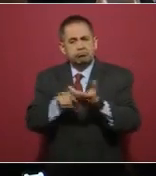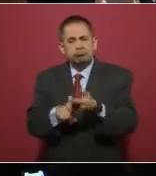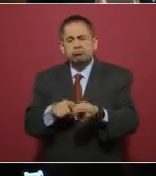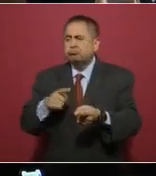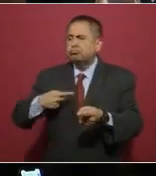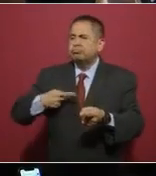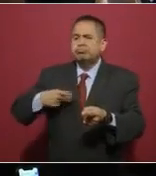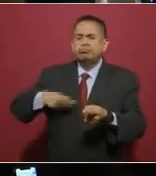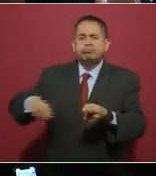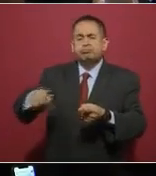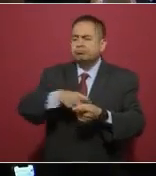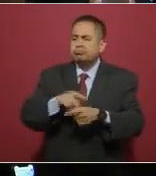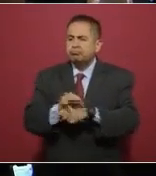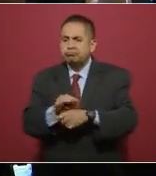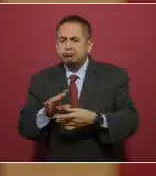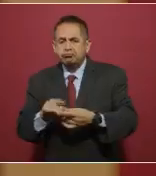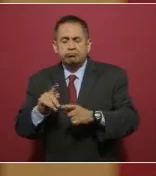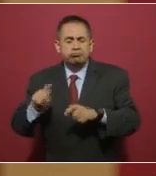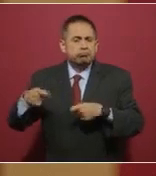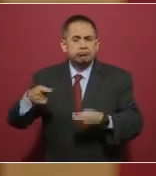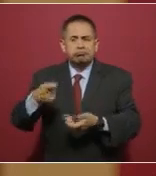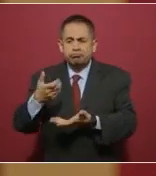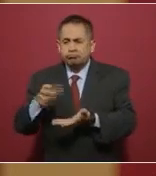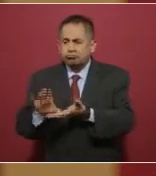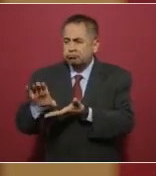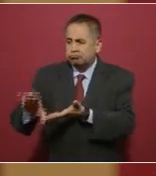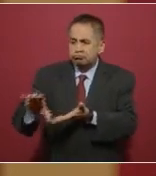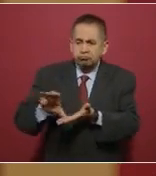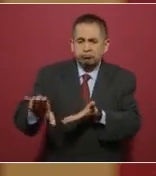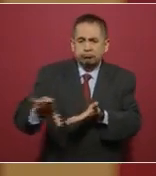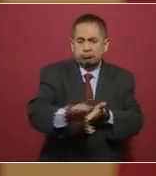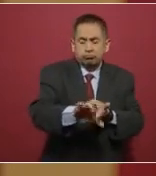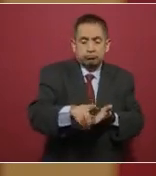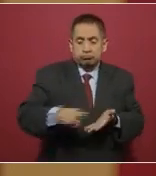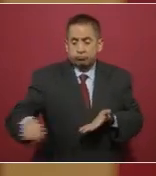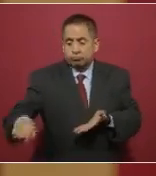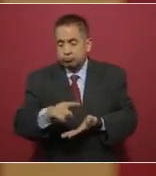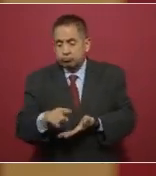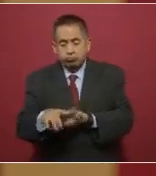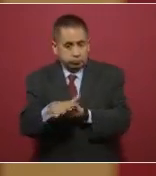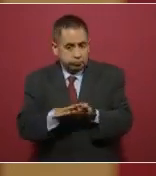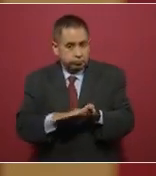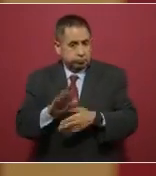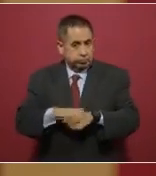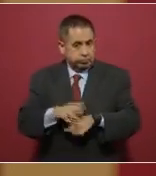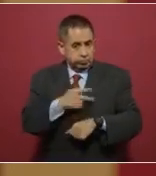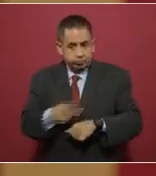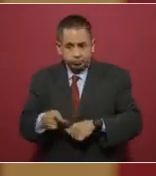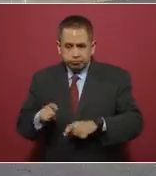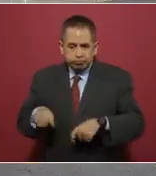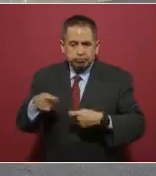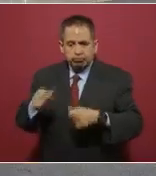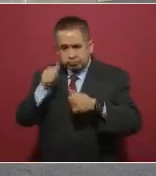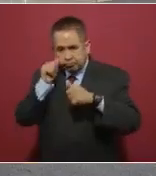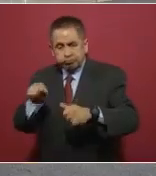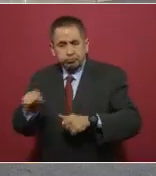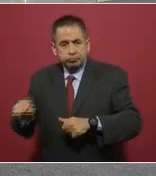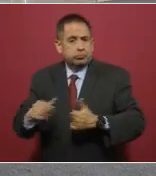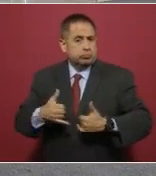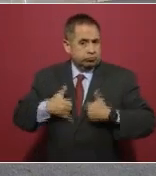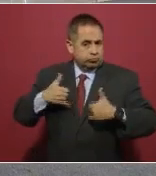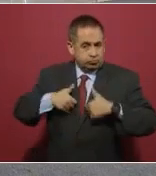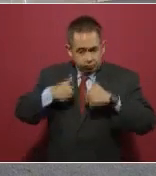nunca presupuesto a ayudar a la gente humilde, a la gente pobre, atender a los